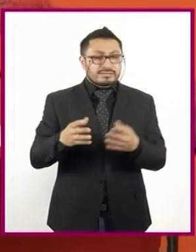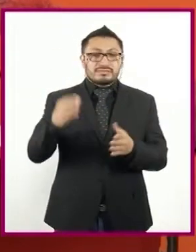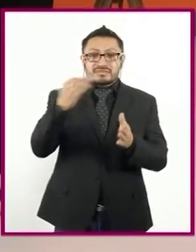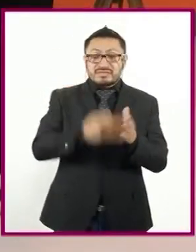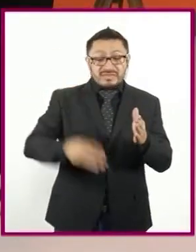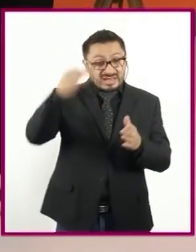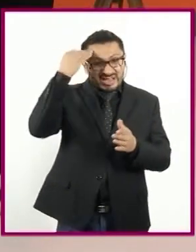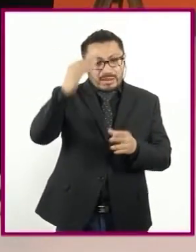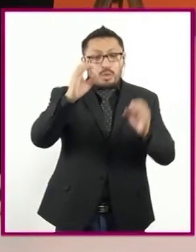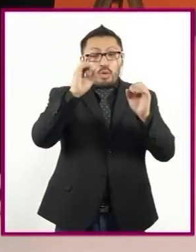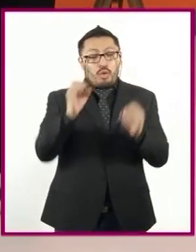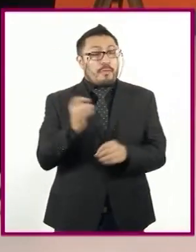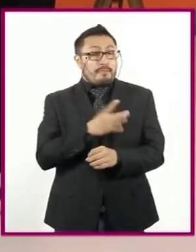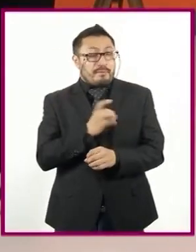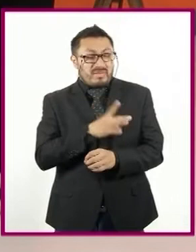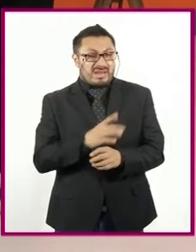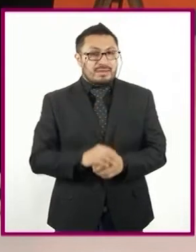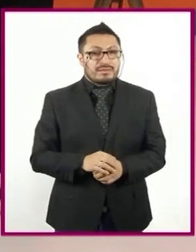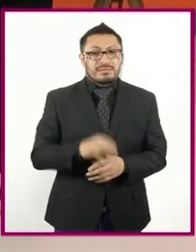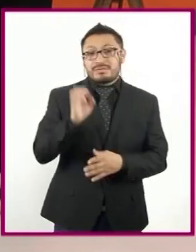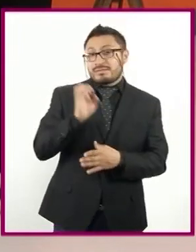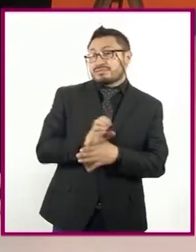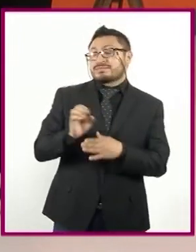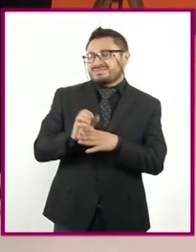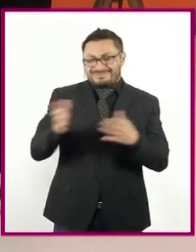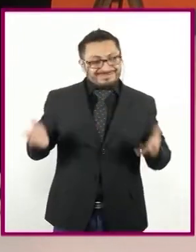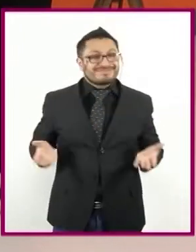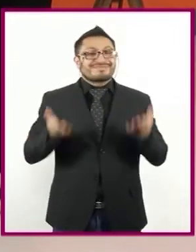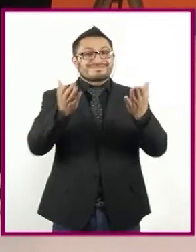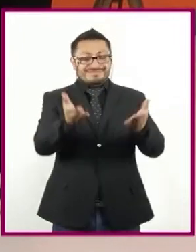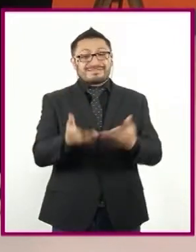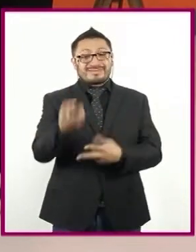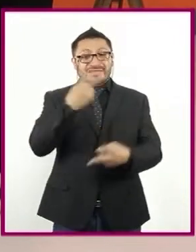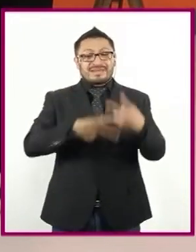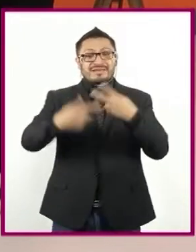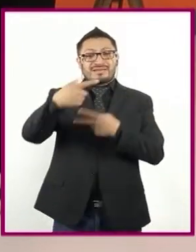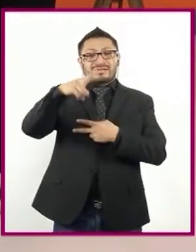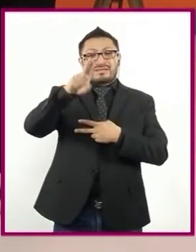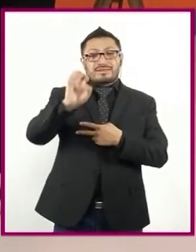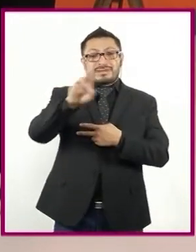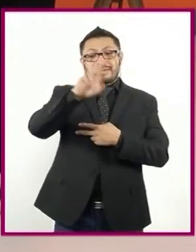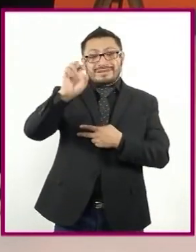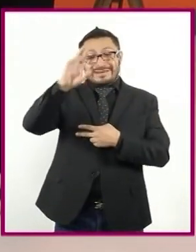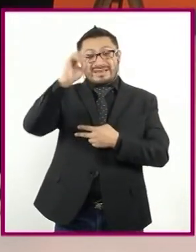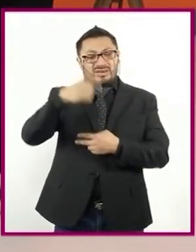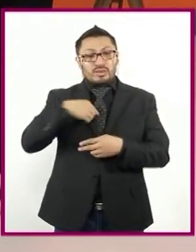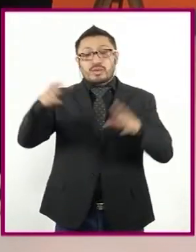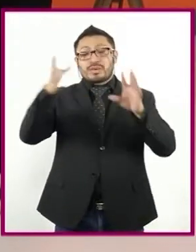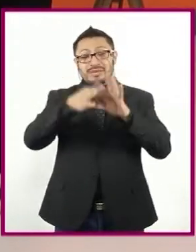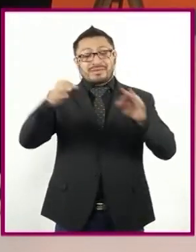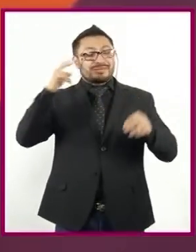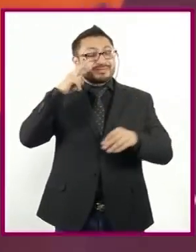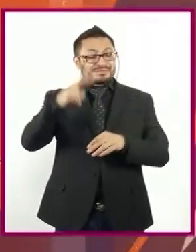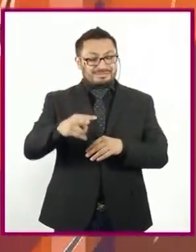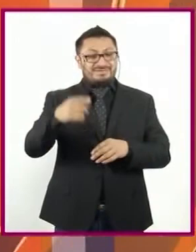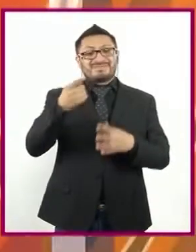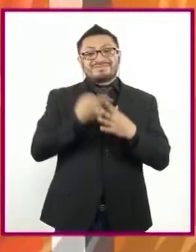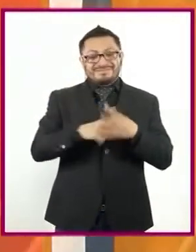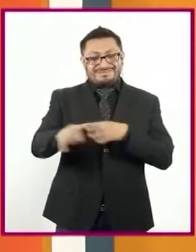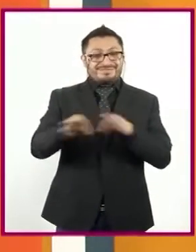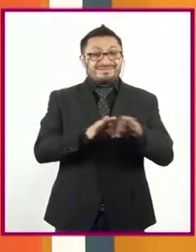miedo. Pues entonces a fluir. Que venga Guerrero y yo los guío desde acá. Comencemos a